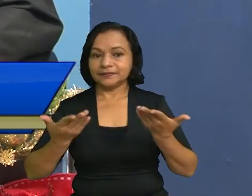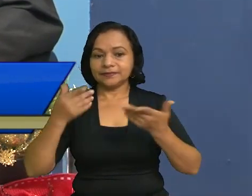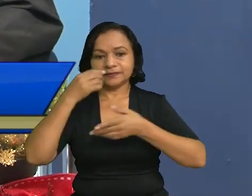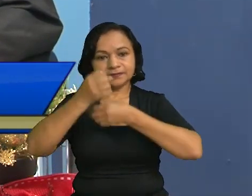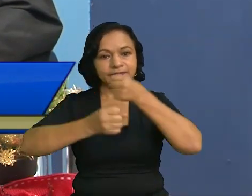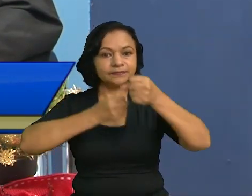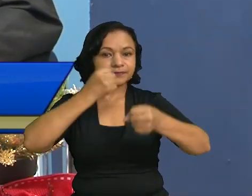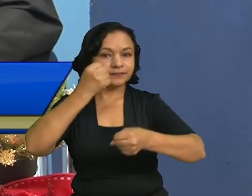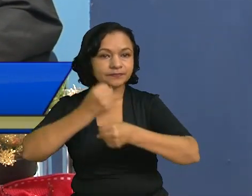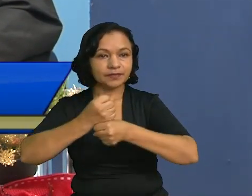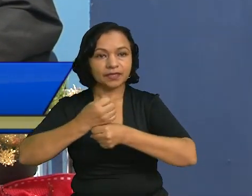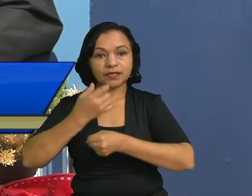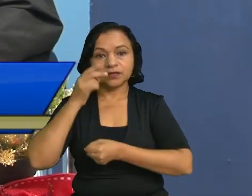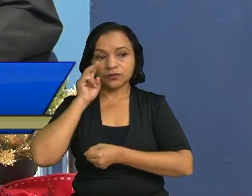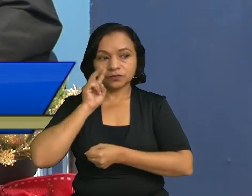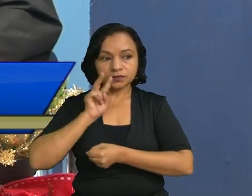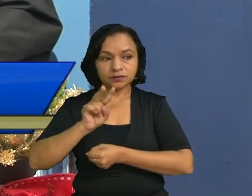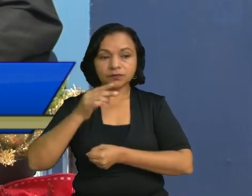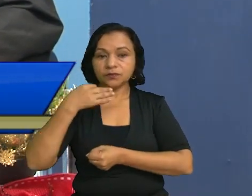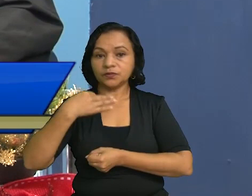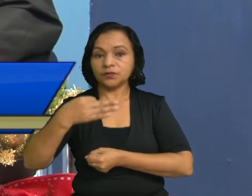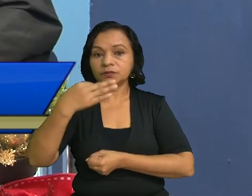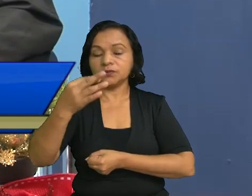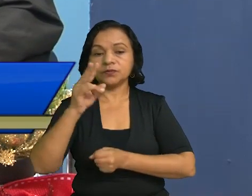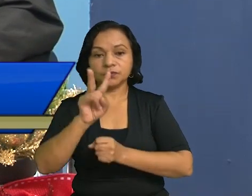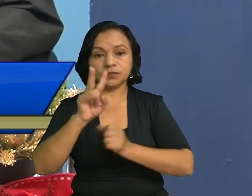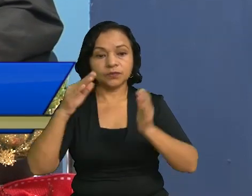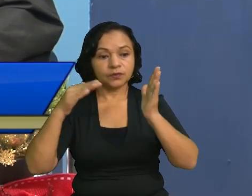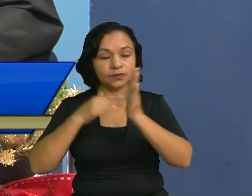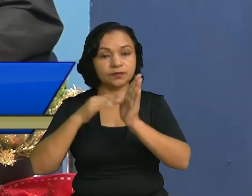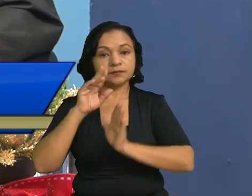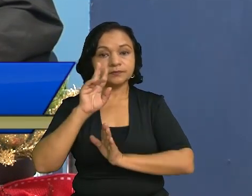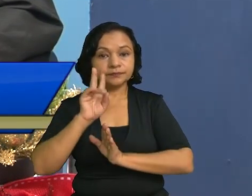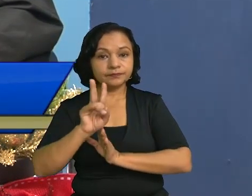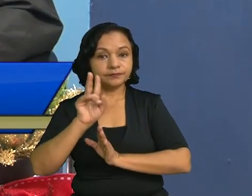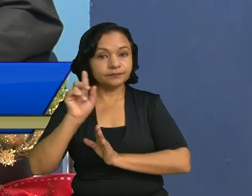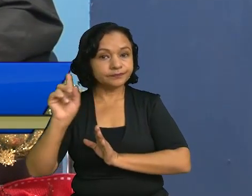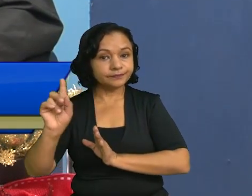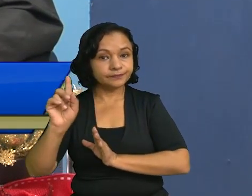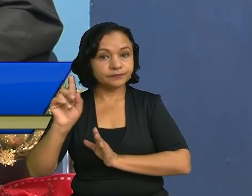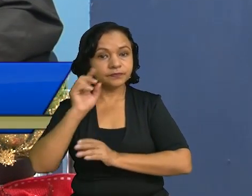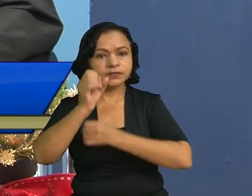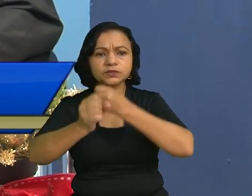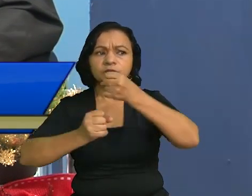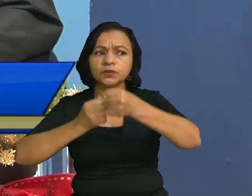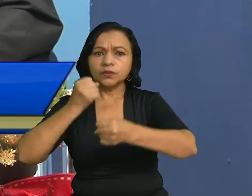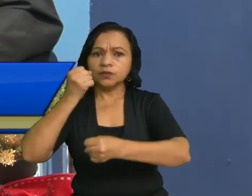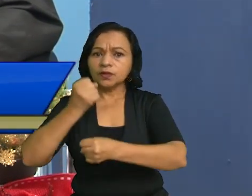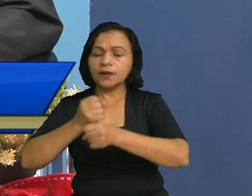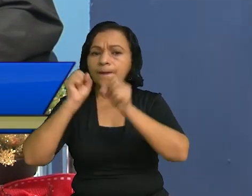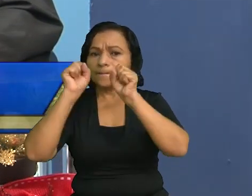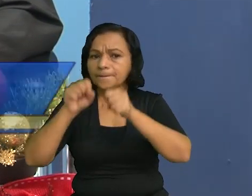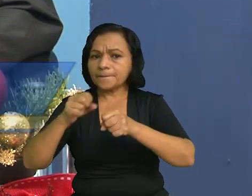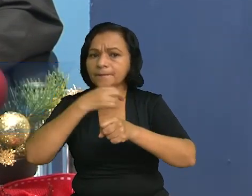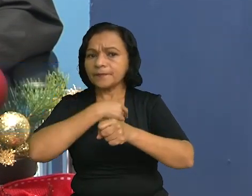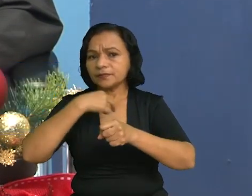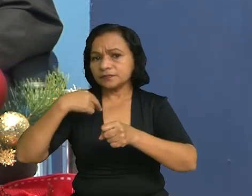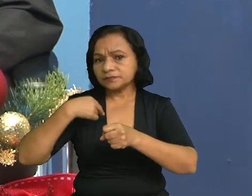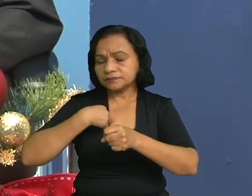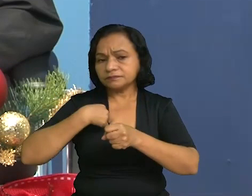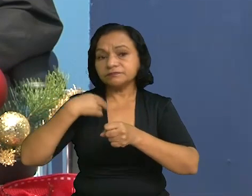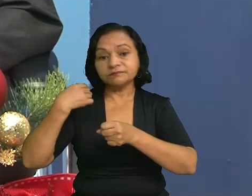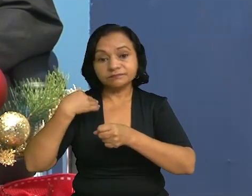año y las perspectivas que tenemos para el 2021 que es un año que lo hemos preparado pues para que